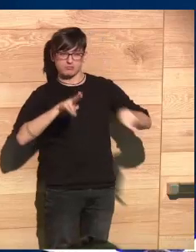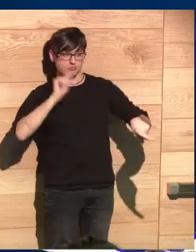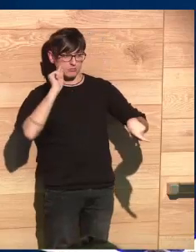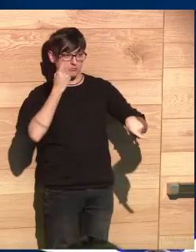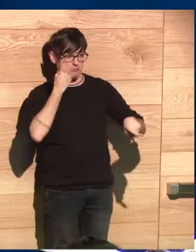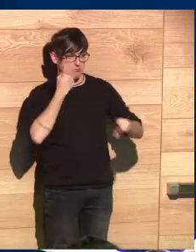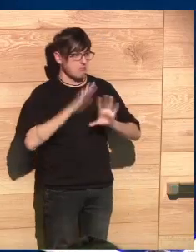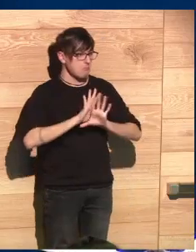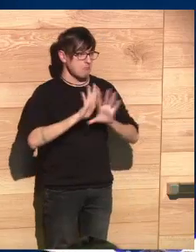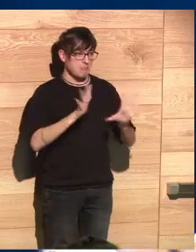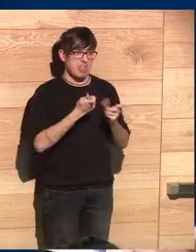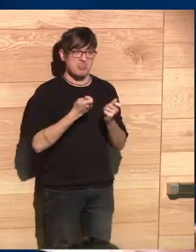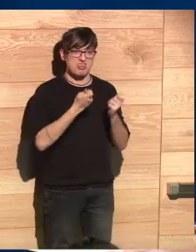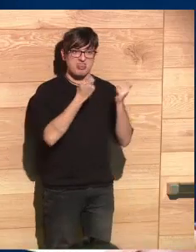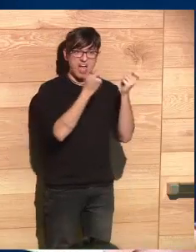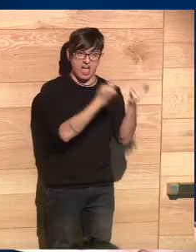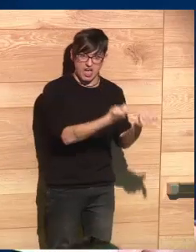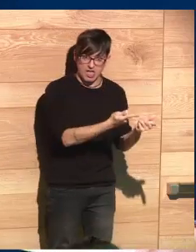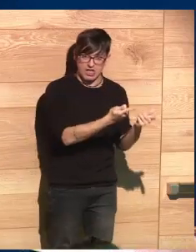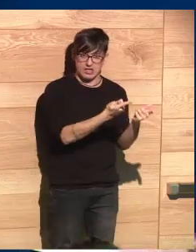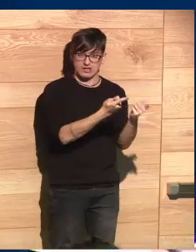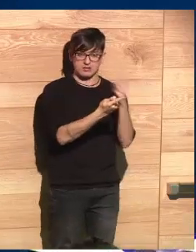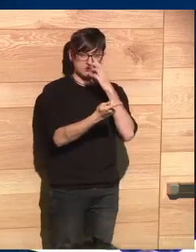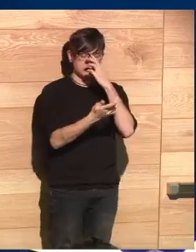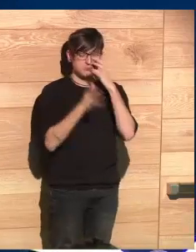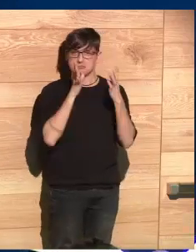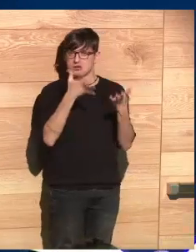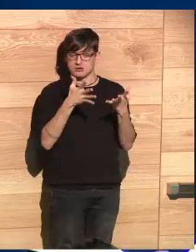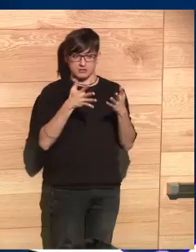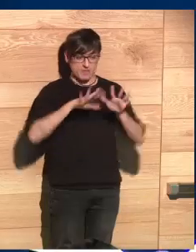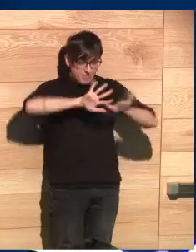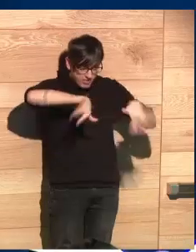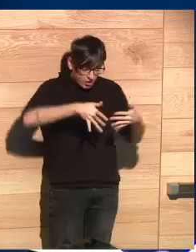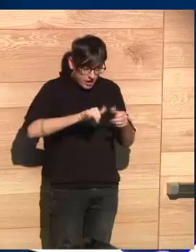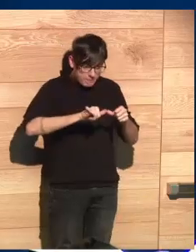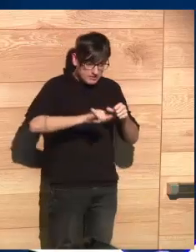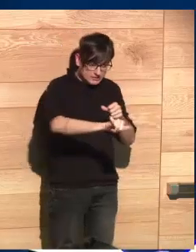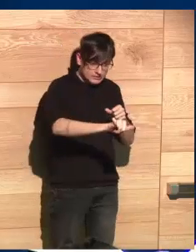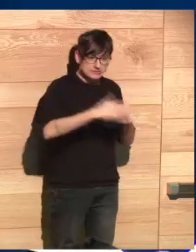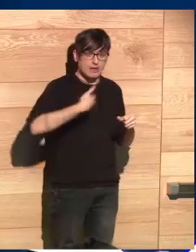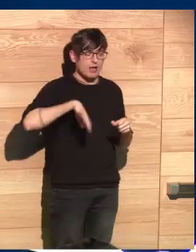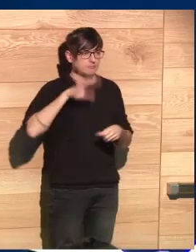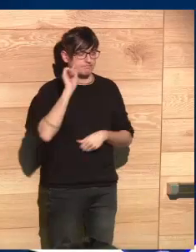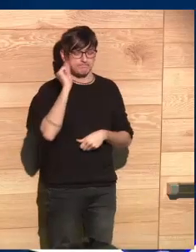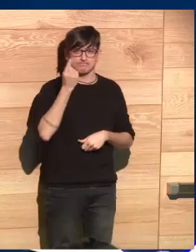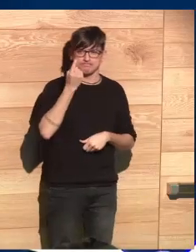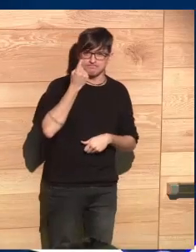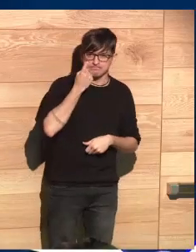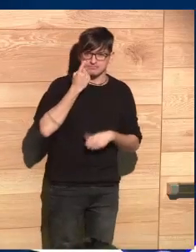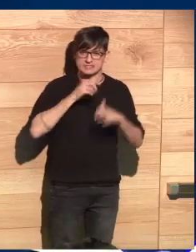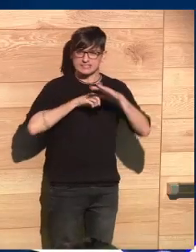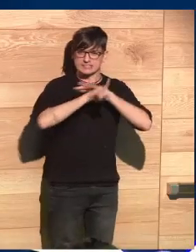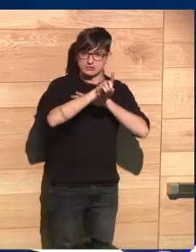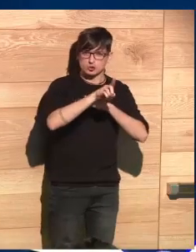solamente tenían que darles lo suficientemente, porque a partir de las 10 horas como empiezas a darte cuenta de cosas, ¿no? Empiezas a desarrollar